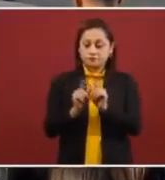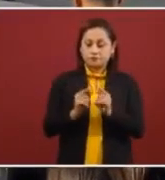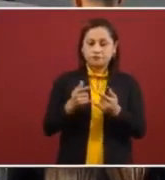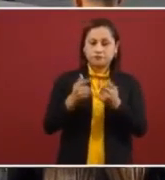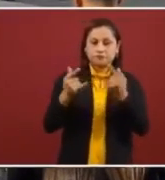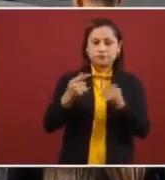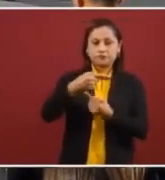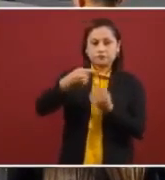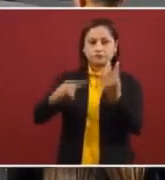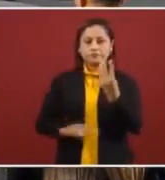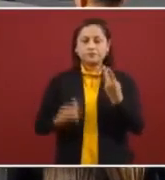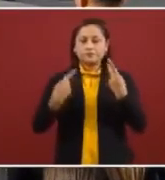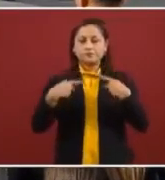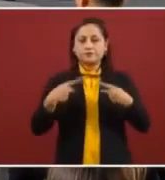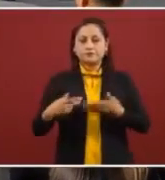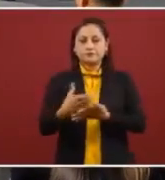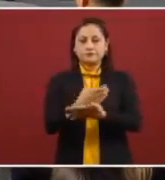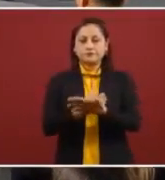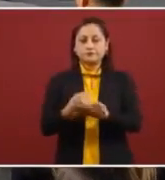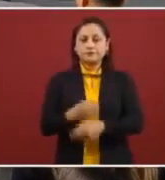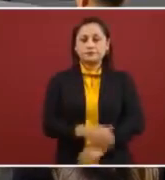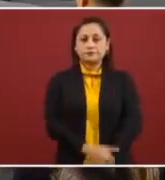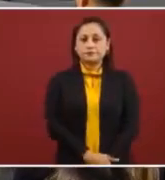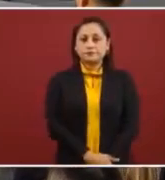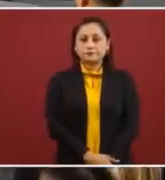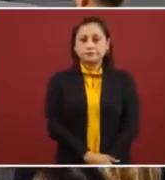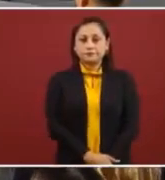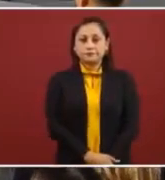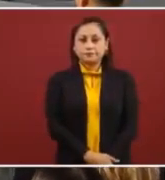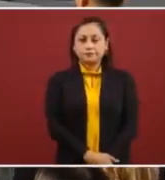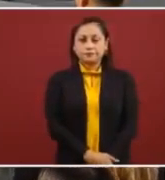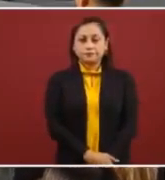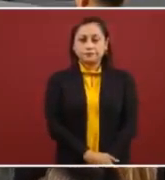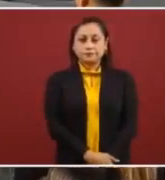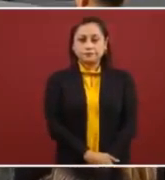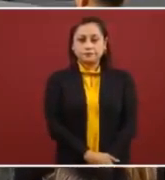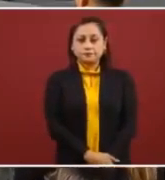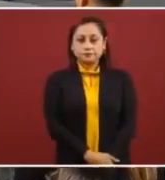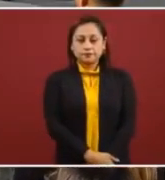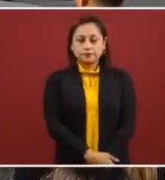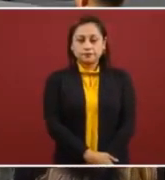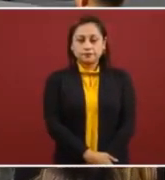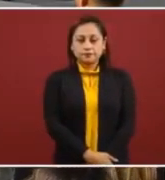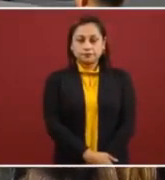something here. So the problem is